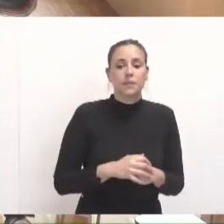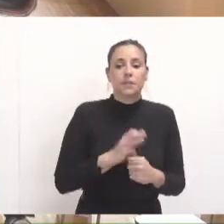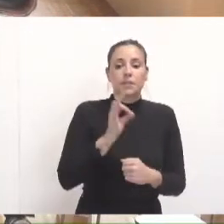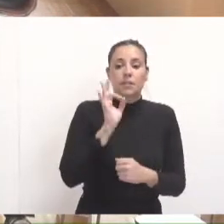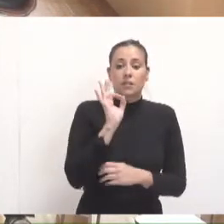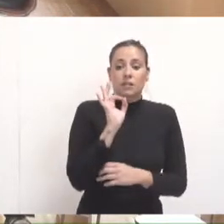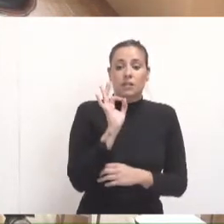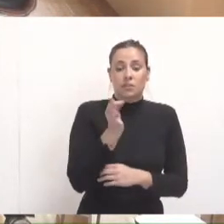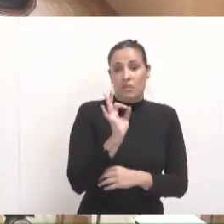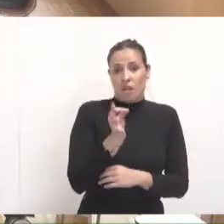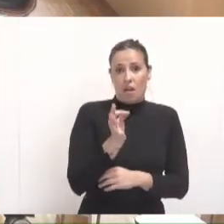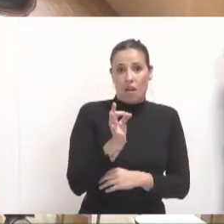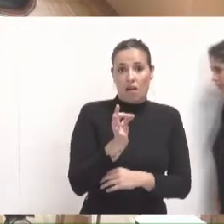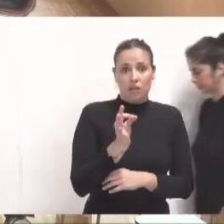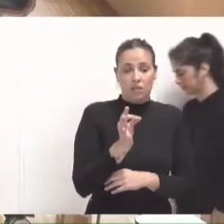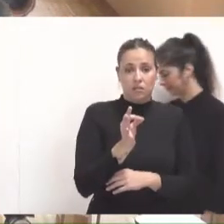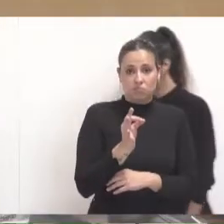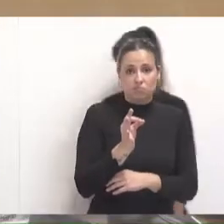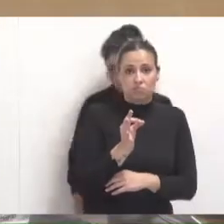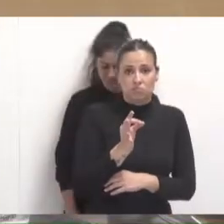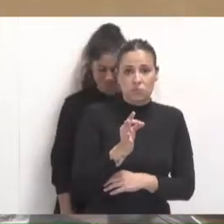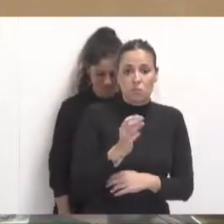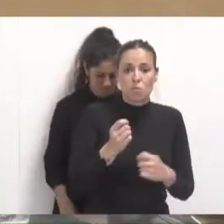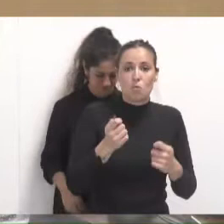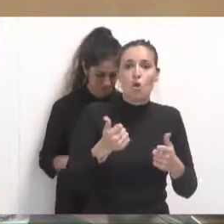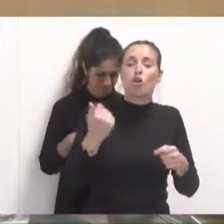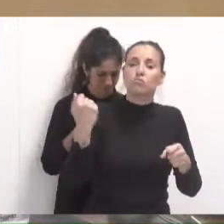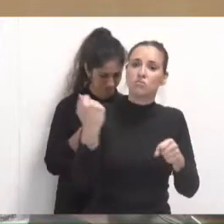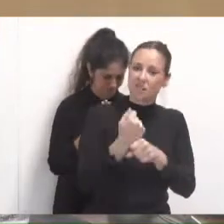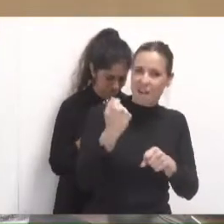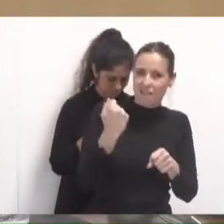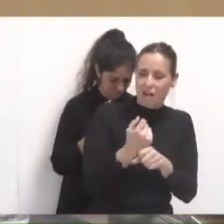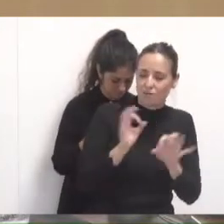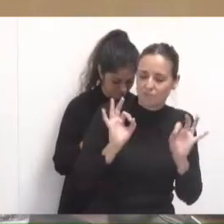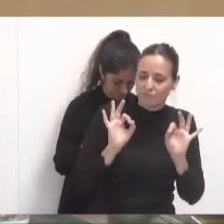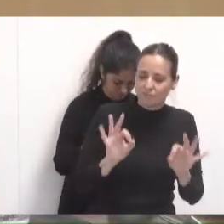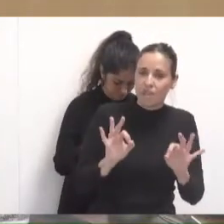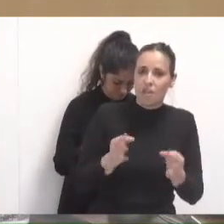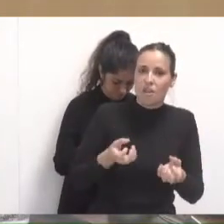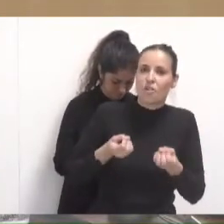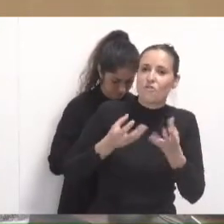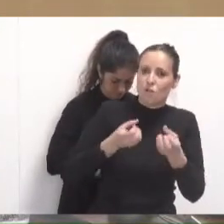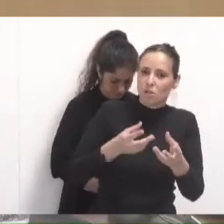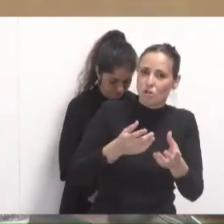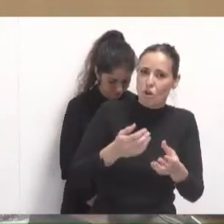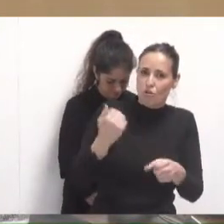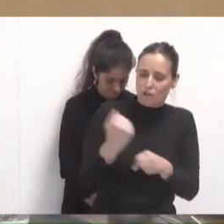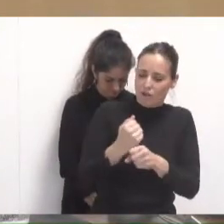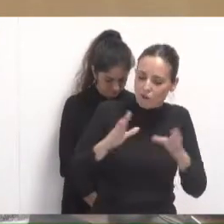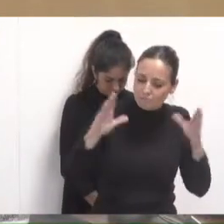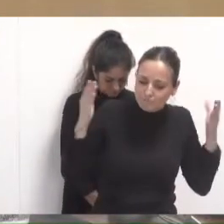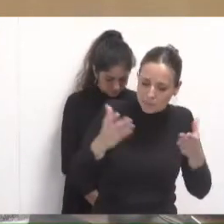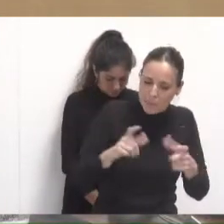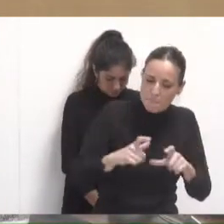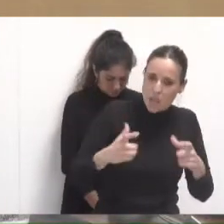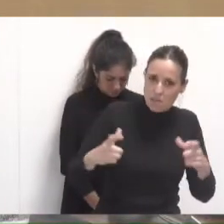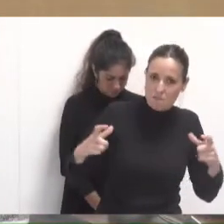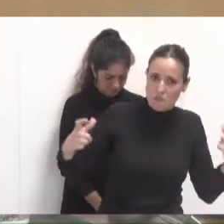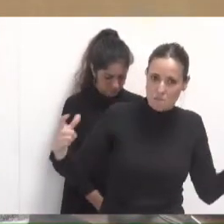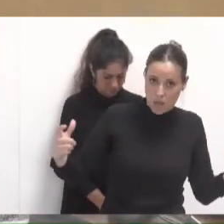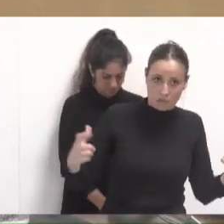de se han intensificado sobre todo los trabajos de información. Creo que ninguno de los que estamos en esta